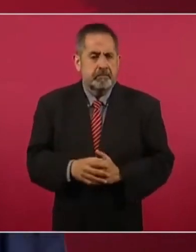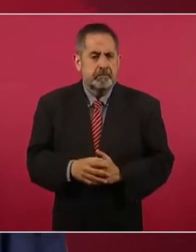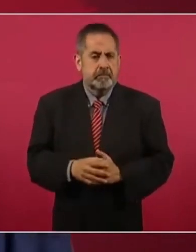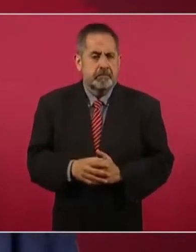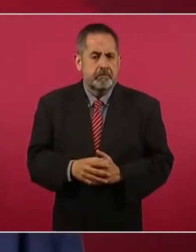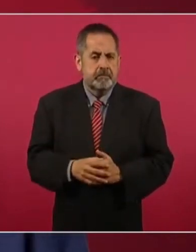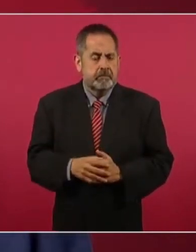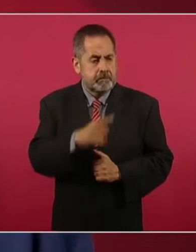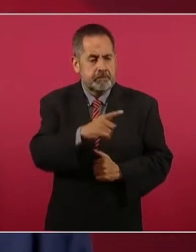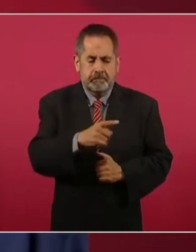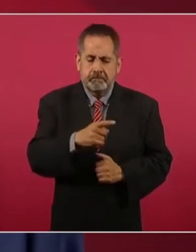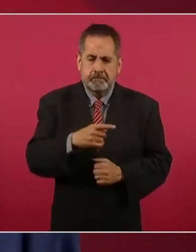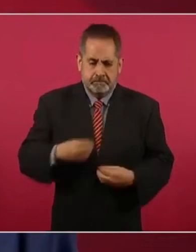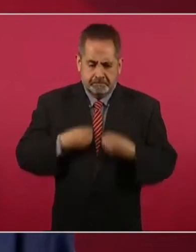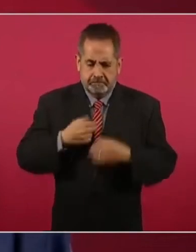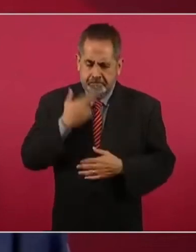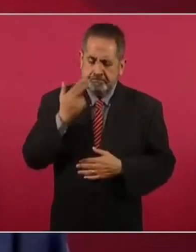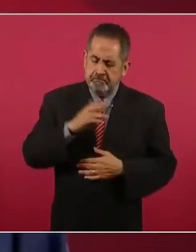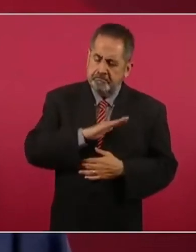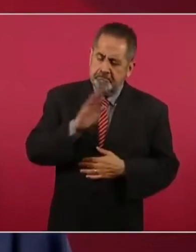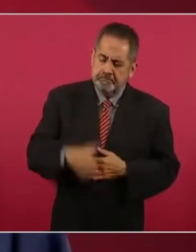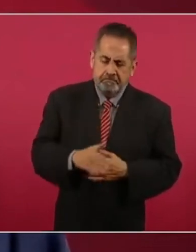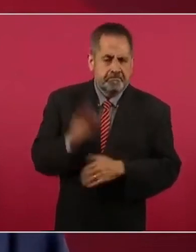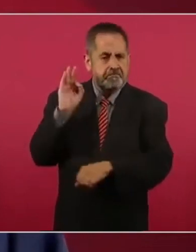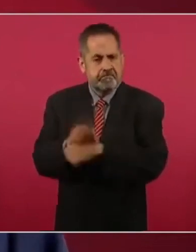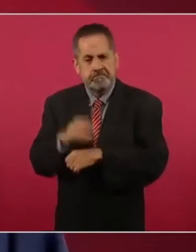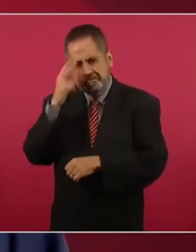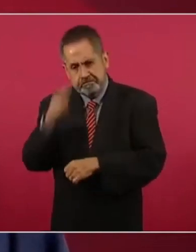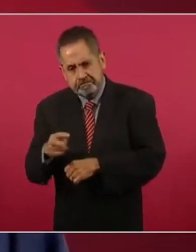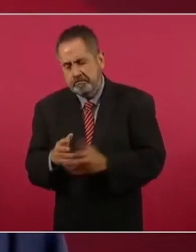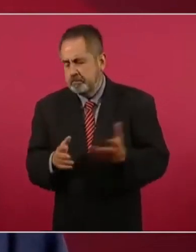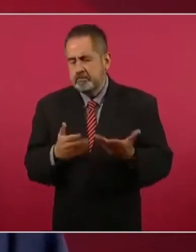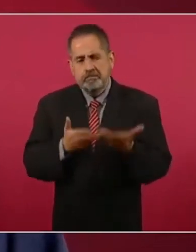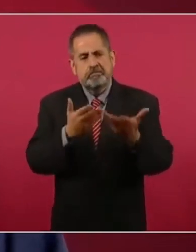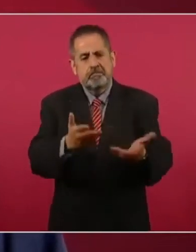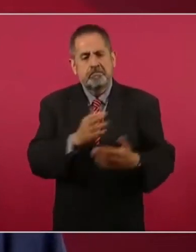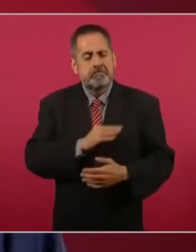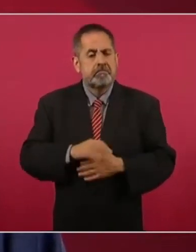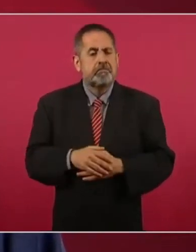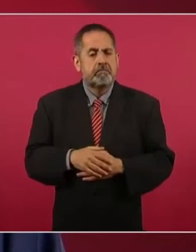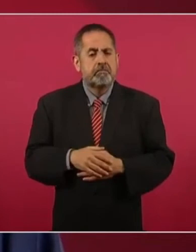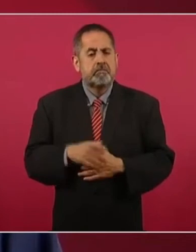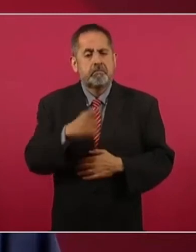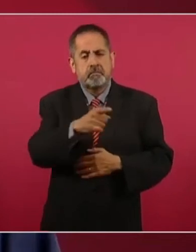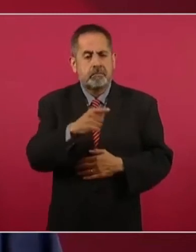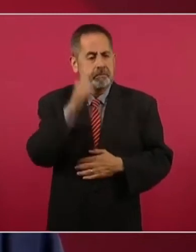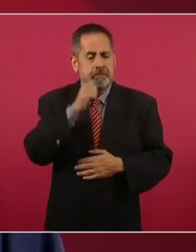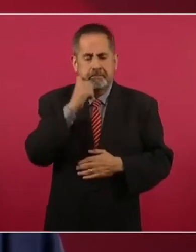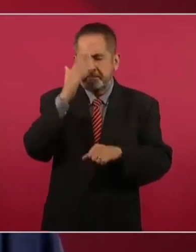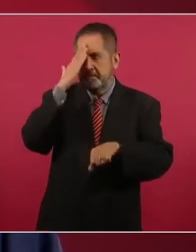que dieron su vida en cumplimiento de su deber y que van a contar